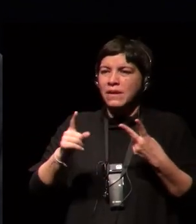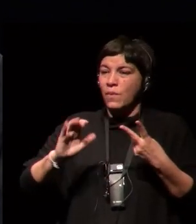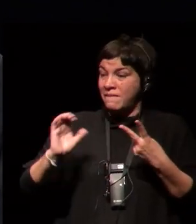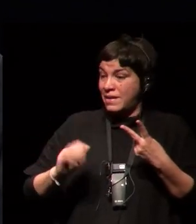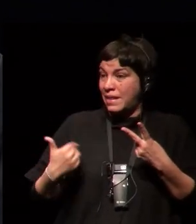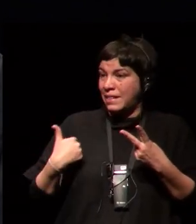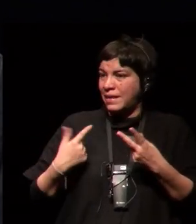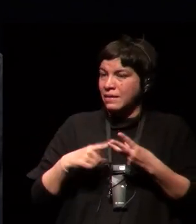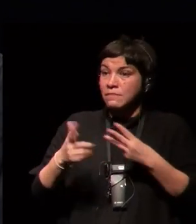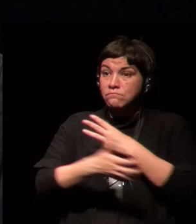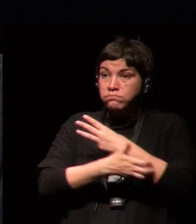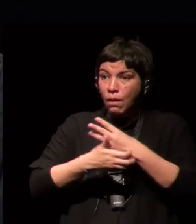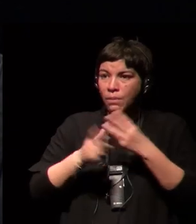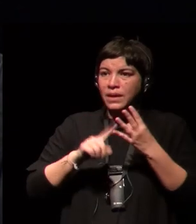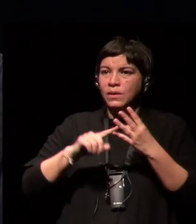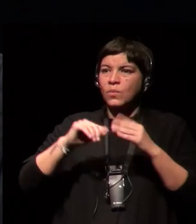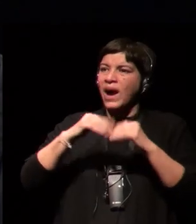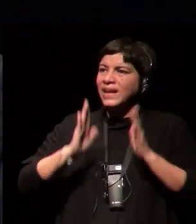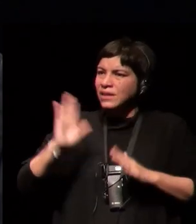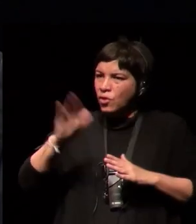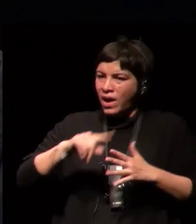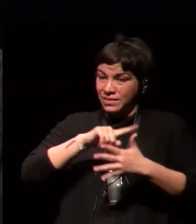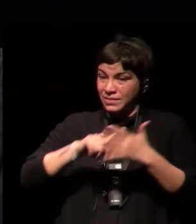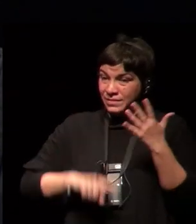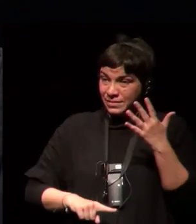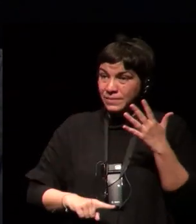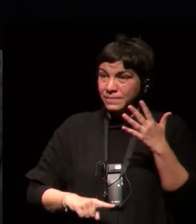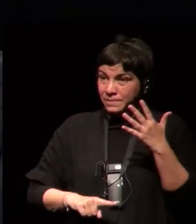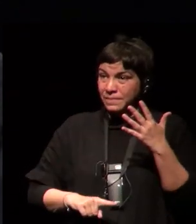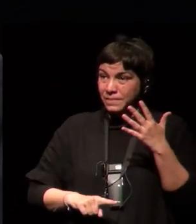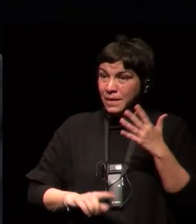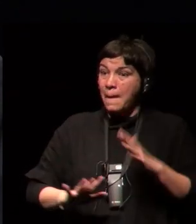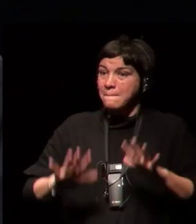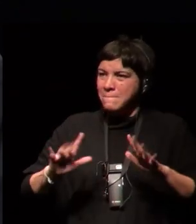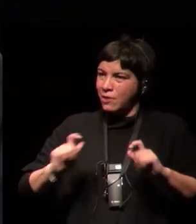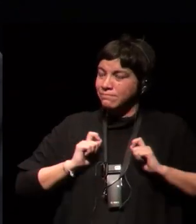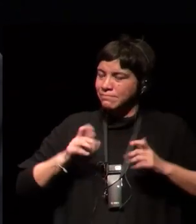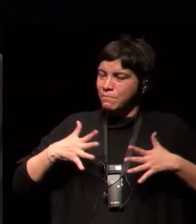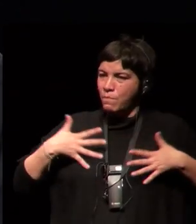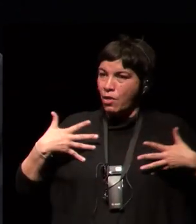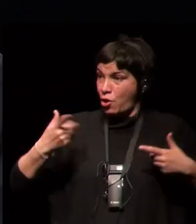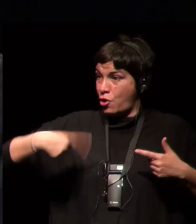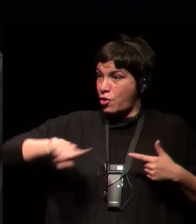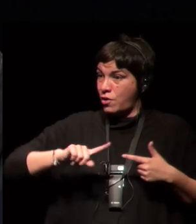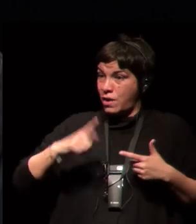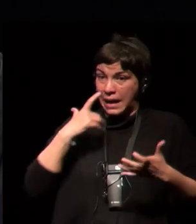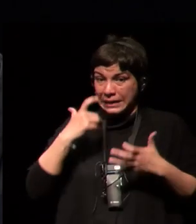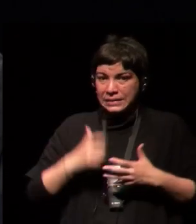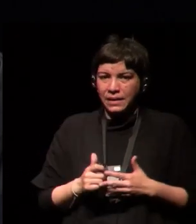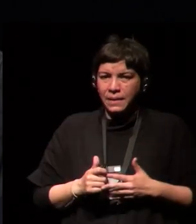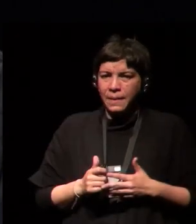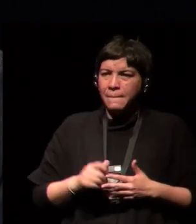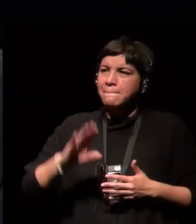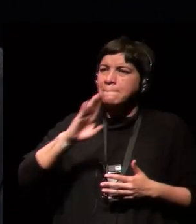techo. Pero, y es emocionante para nosotros como artistas, como dijo Winston Churchill,